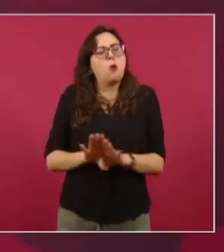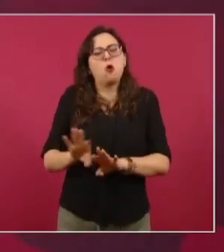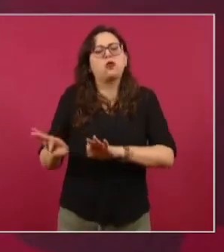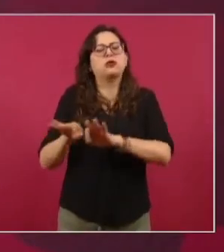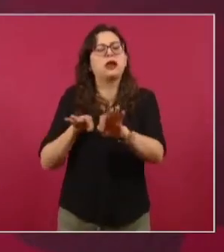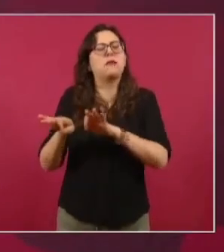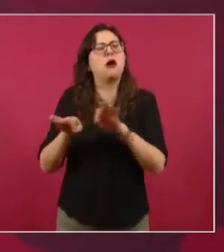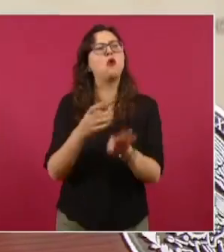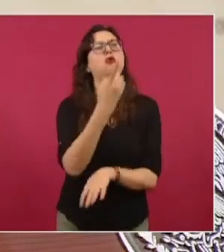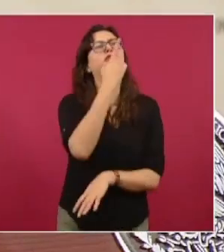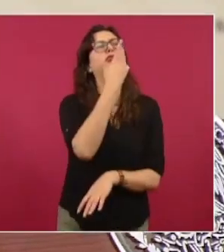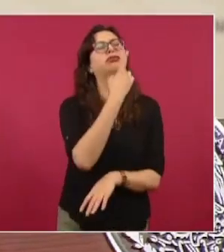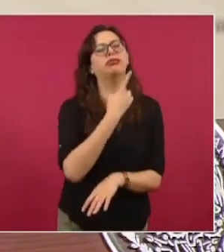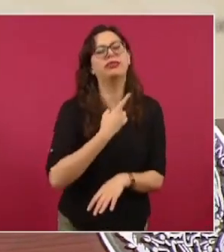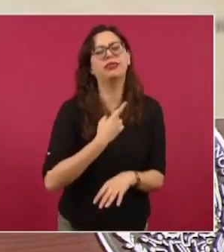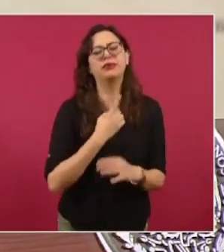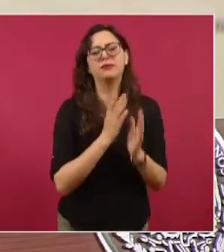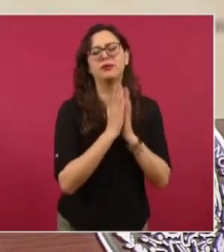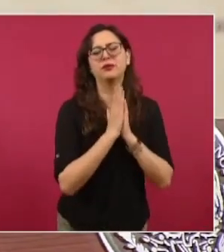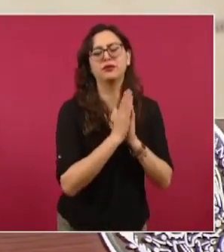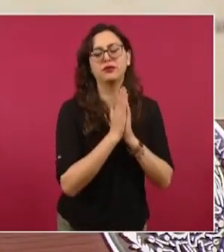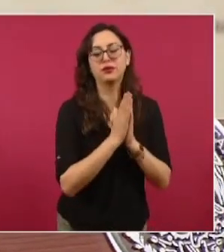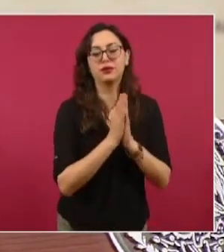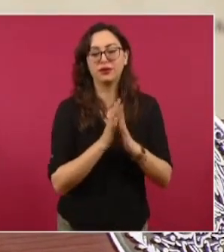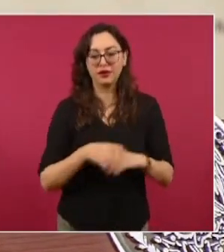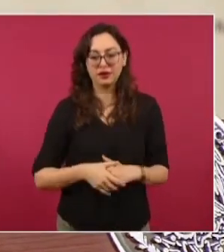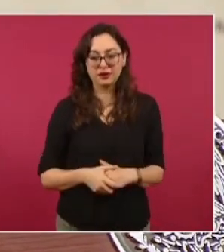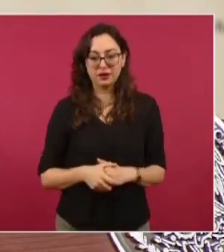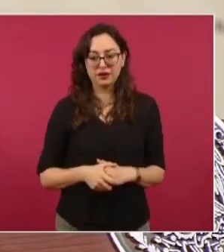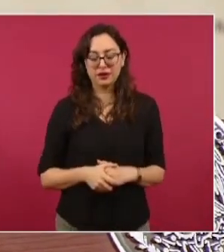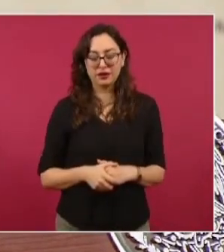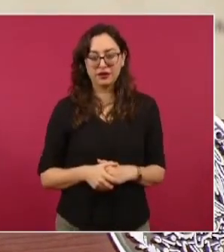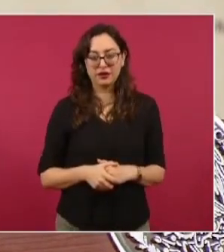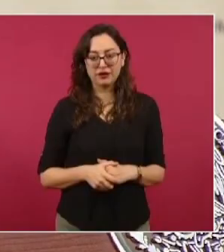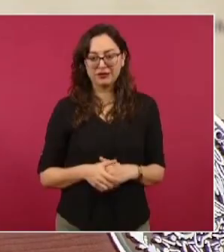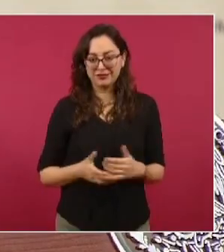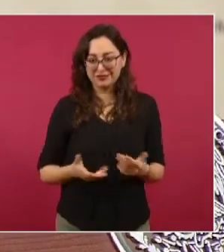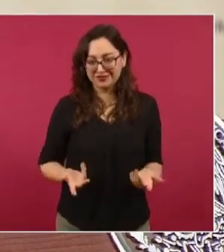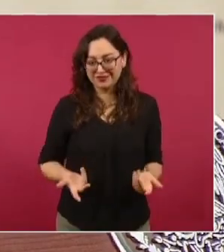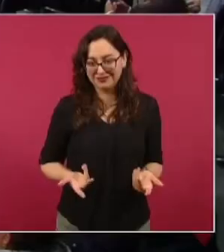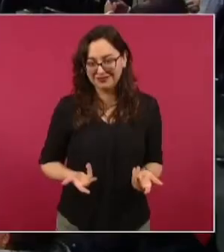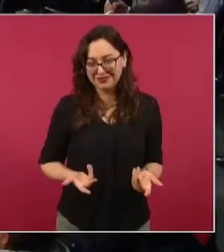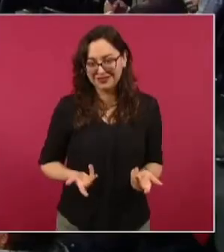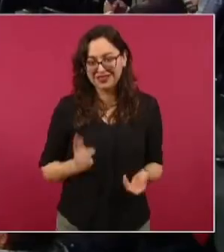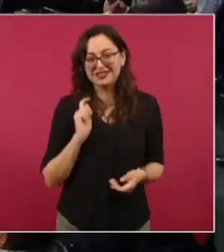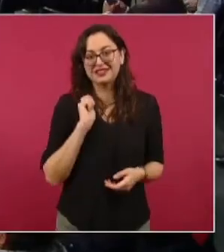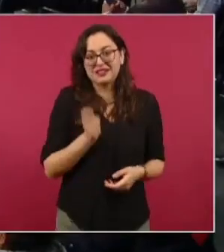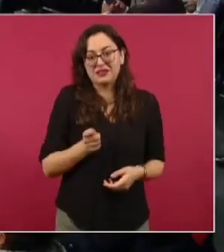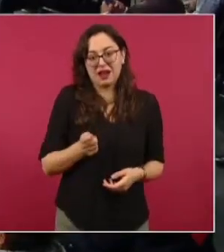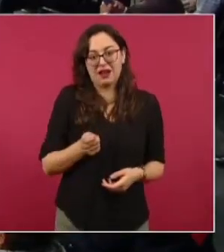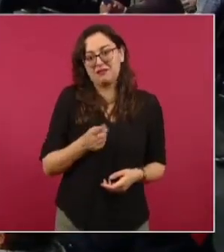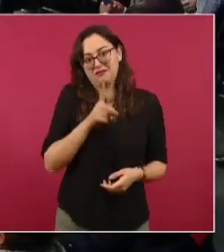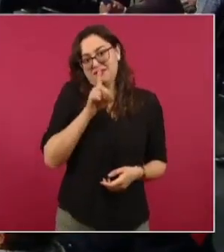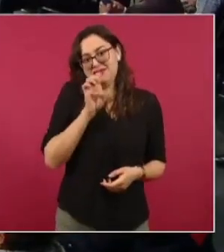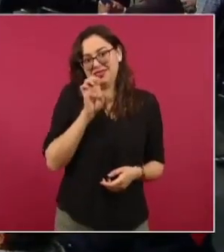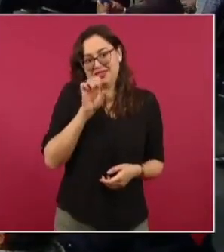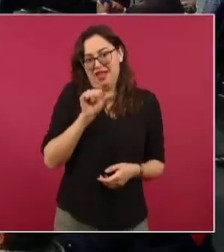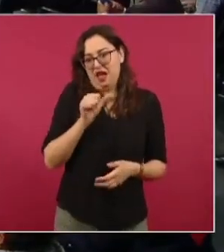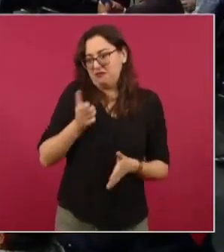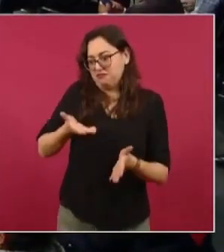desde luego que es lo fundamental es una intromisión a la vida interna del país